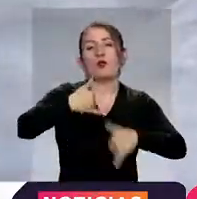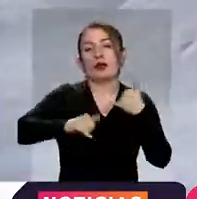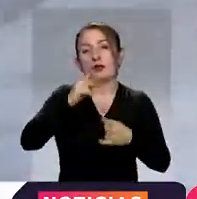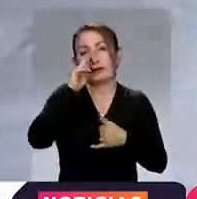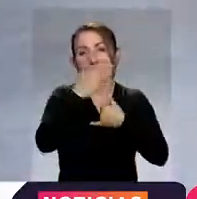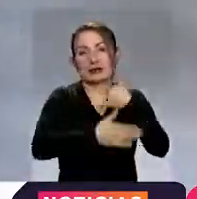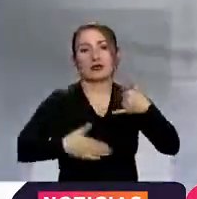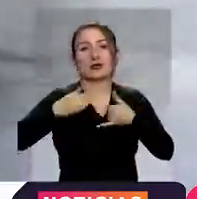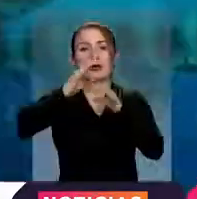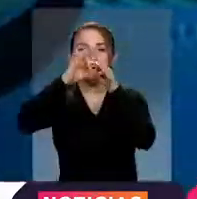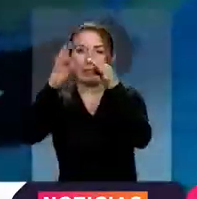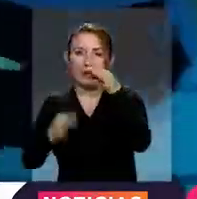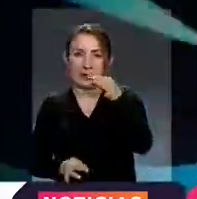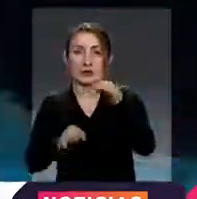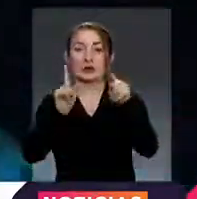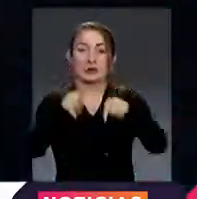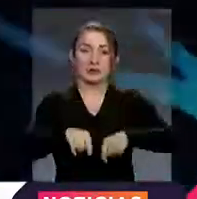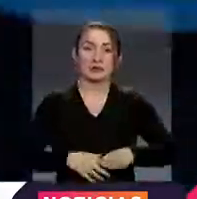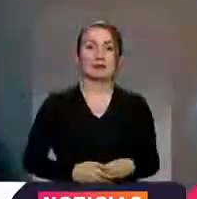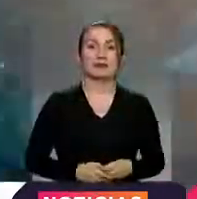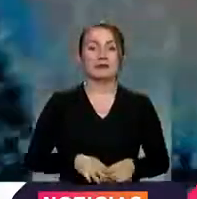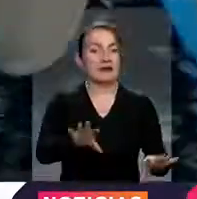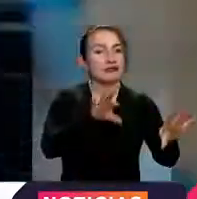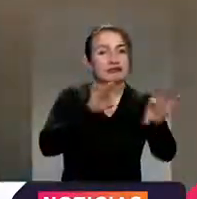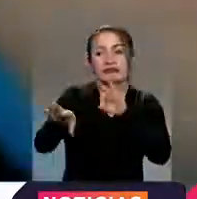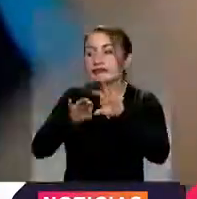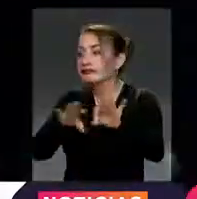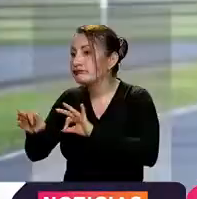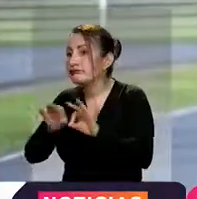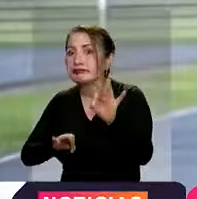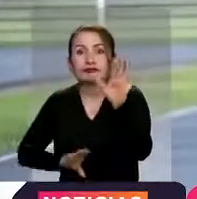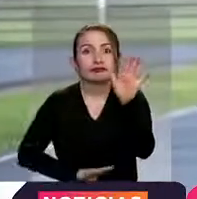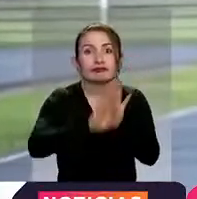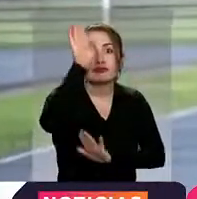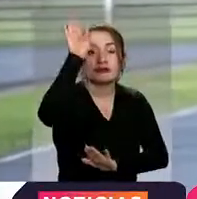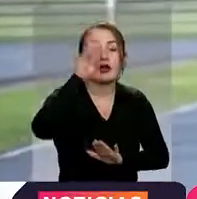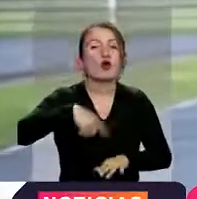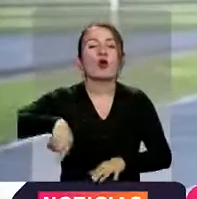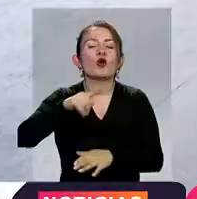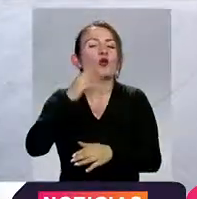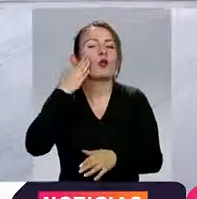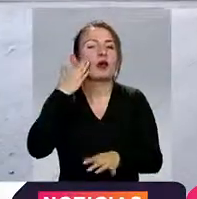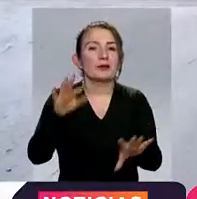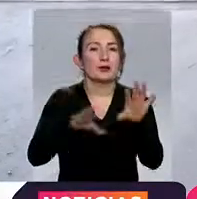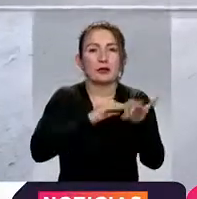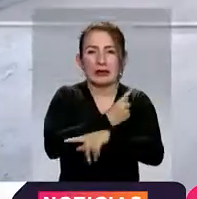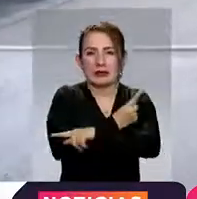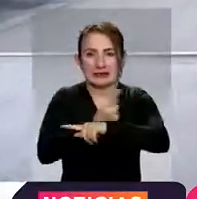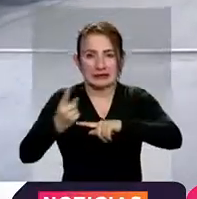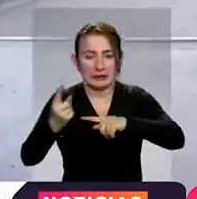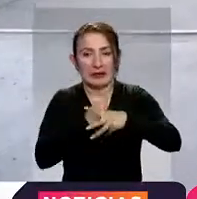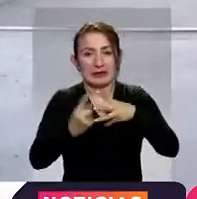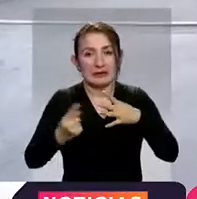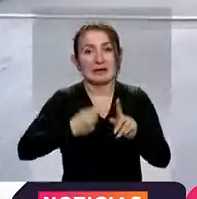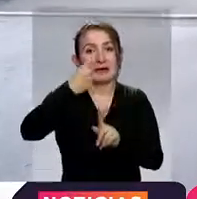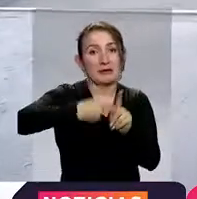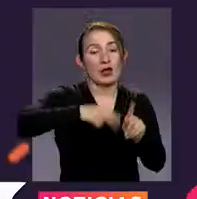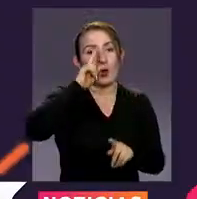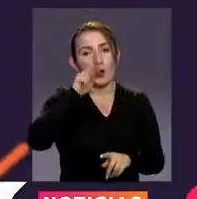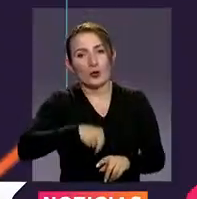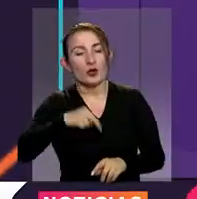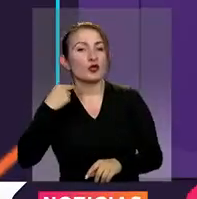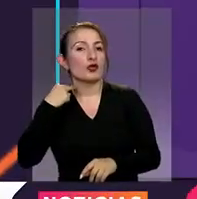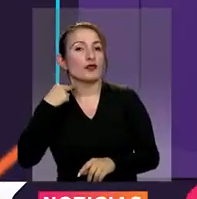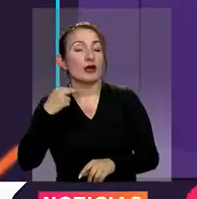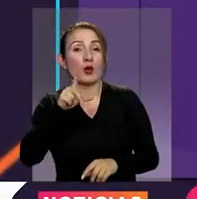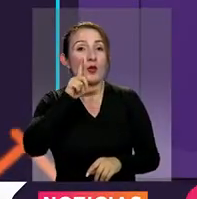Juegos Paranacionales. La identificación y selección de los futuros talentos del deporte capitalino se hará durante una semana de cada mes entre junio y noviembre.